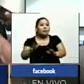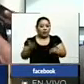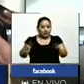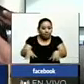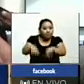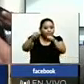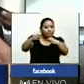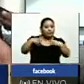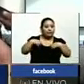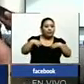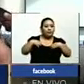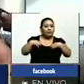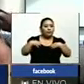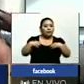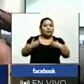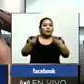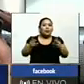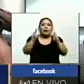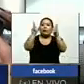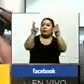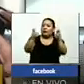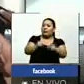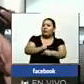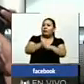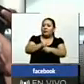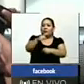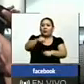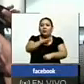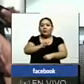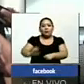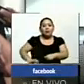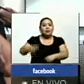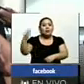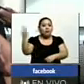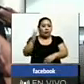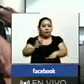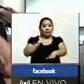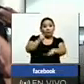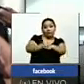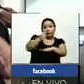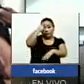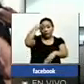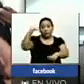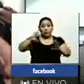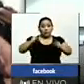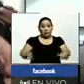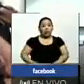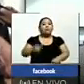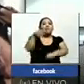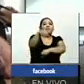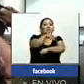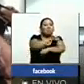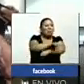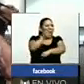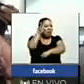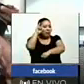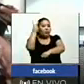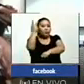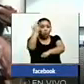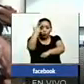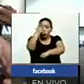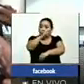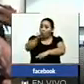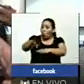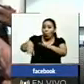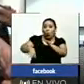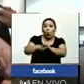a salvar vidas. Los temas de seguridad pública en este país deben ser políticas de Estado, y el que sean políticas de Estado significa de que todas las